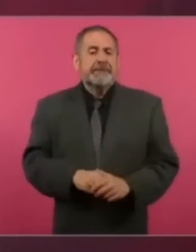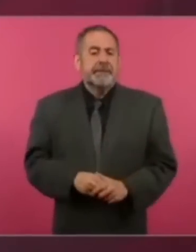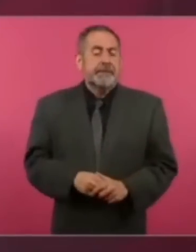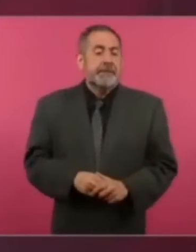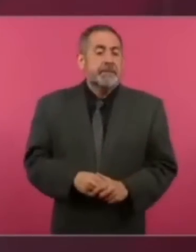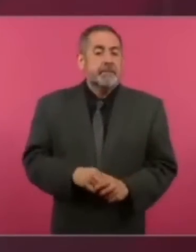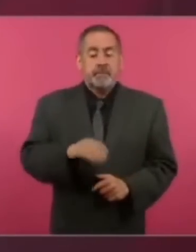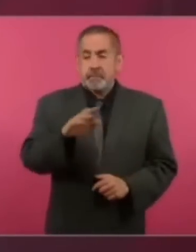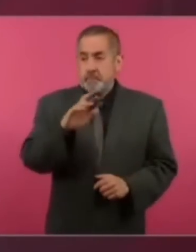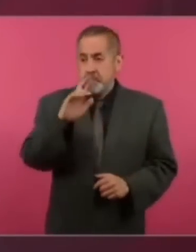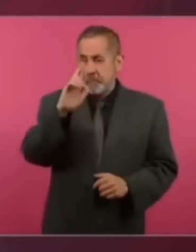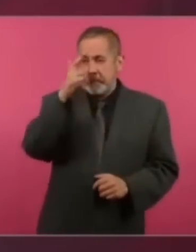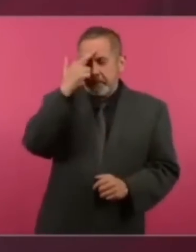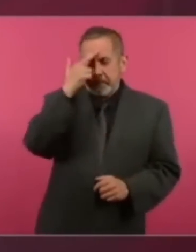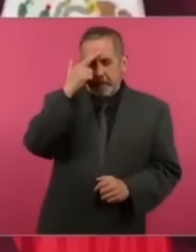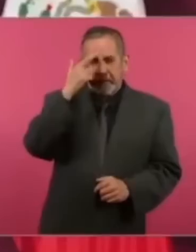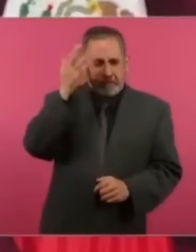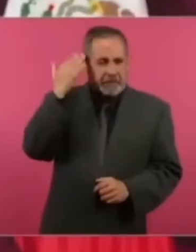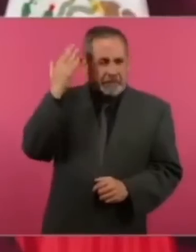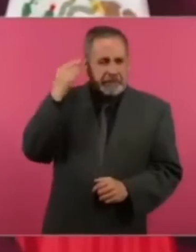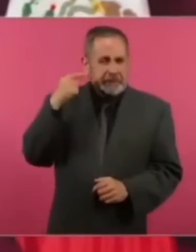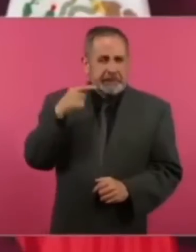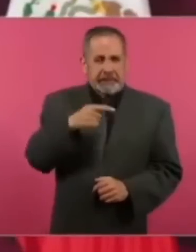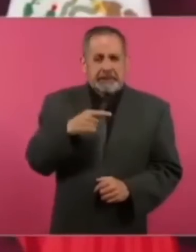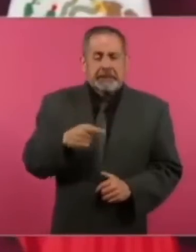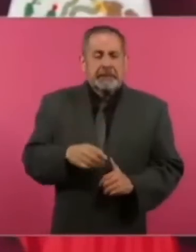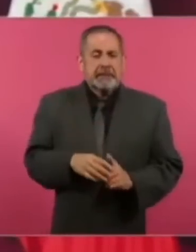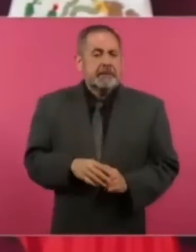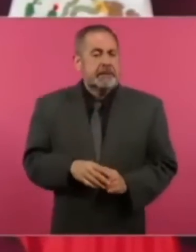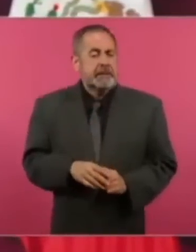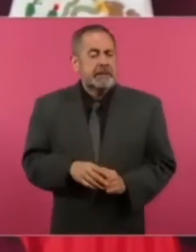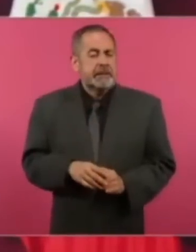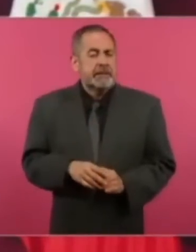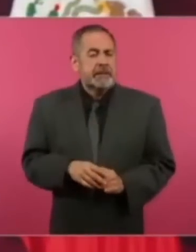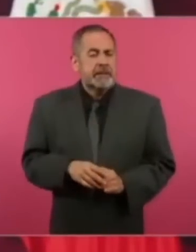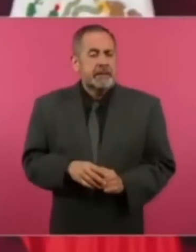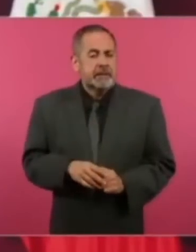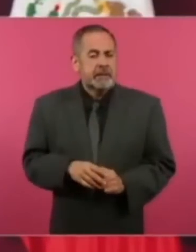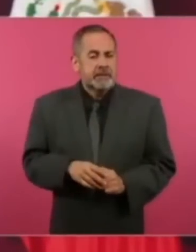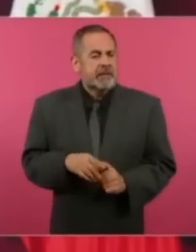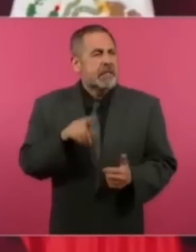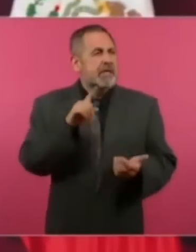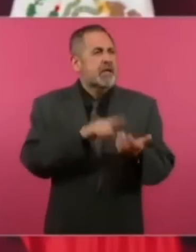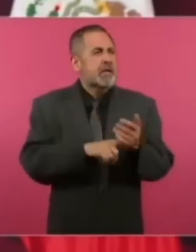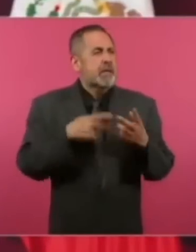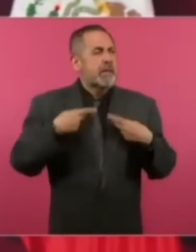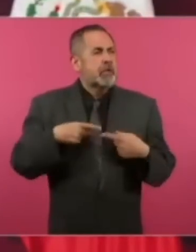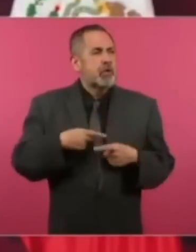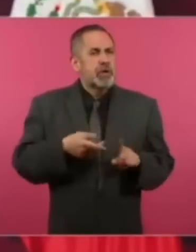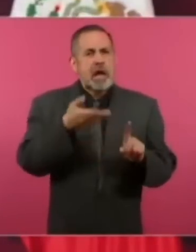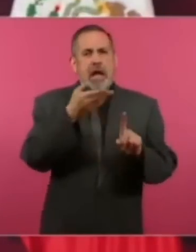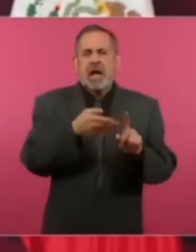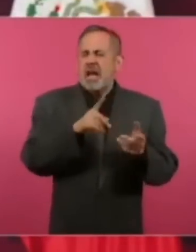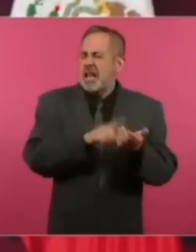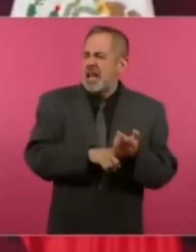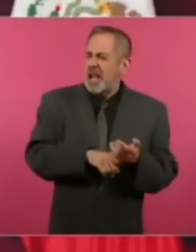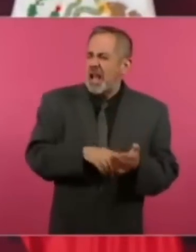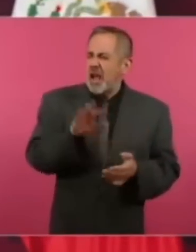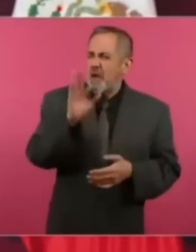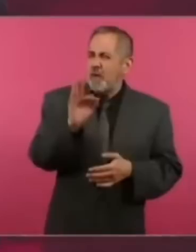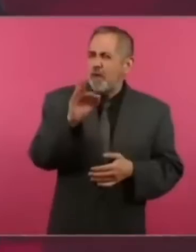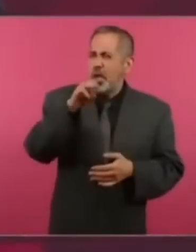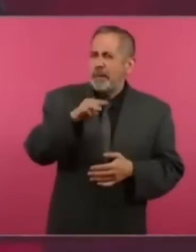Yo recuerdo a un señor que era de el Fondo